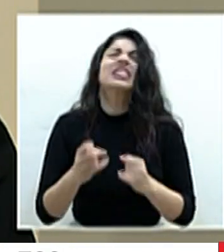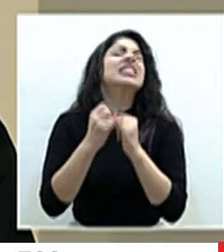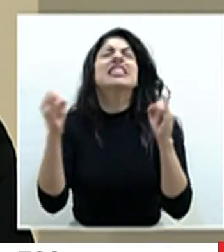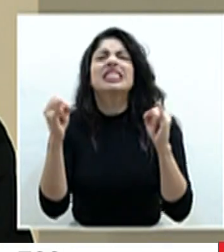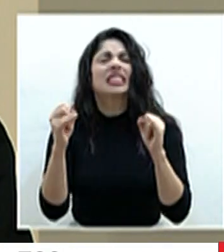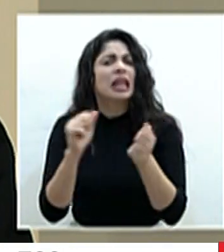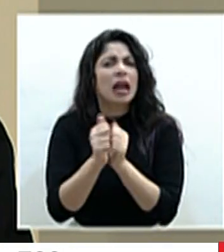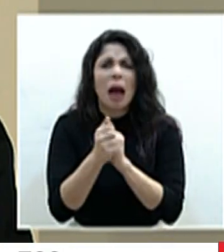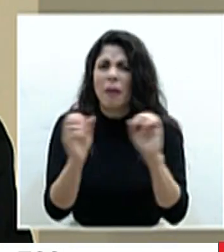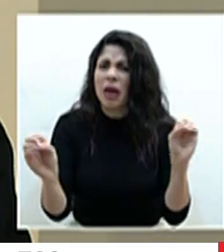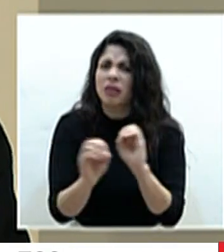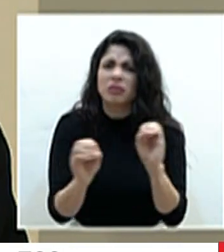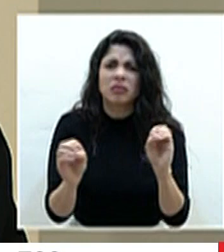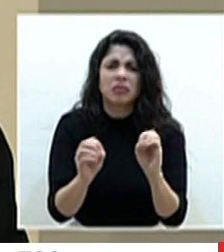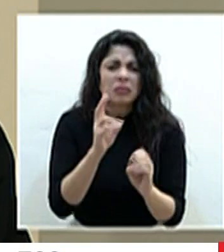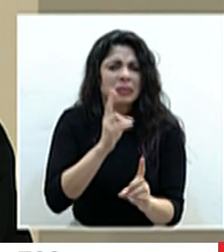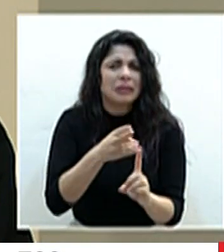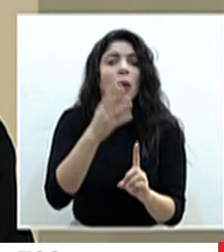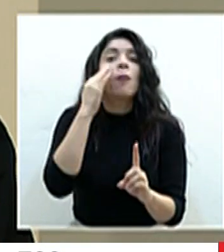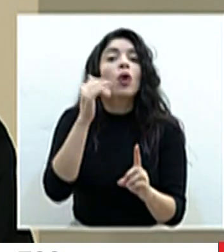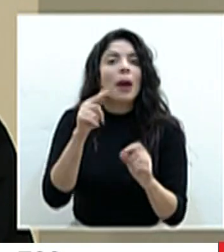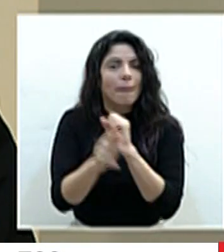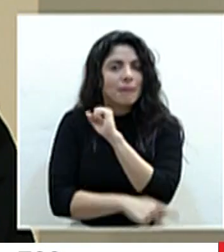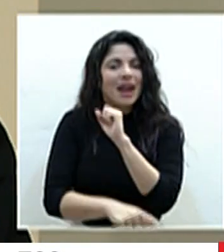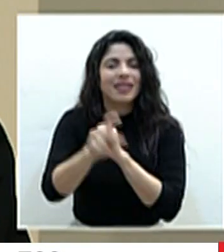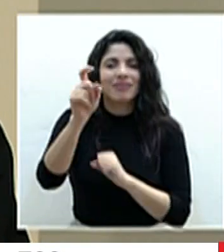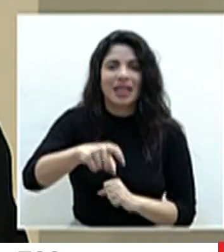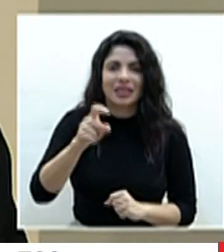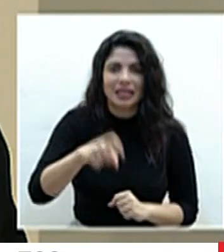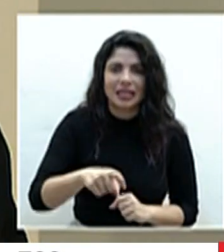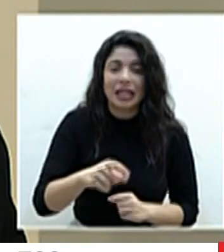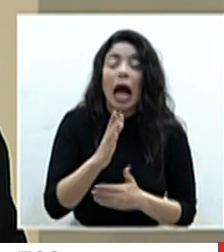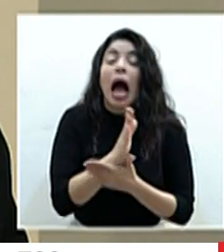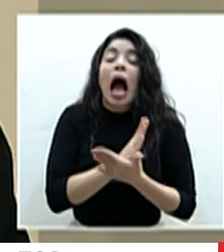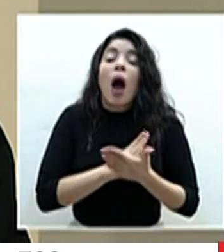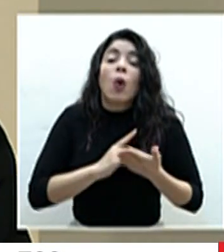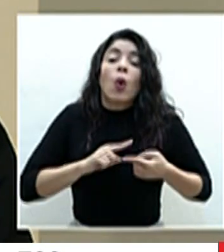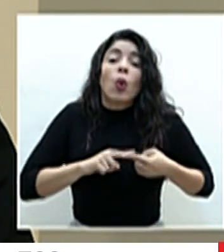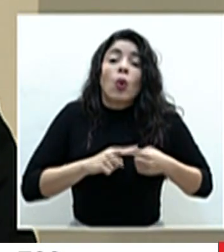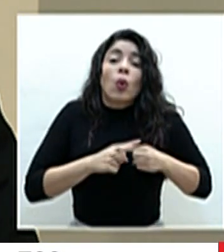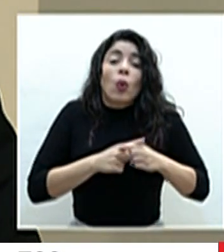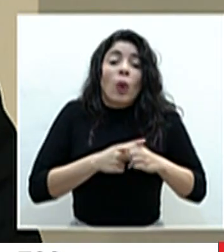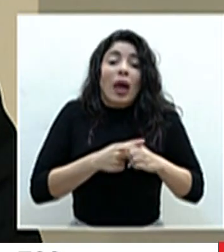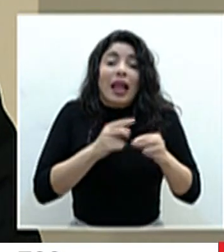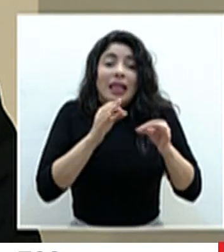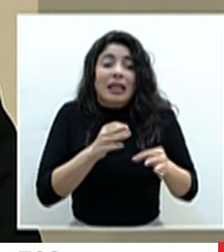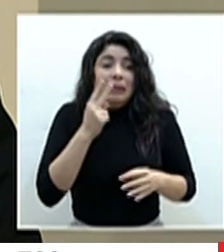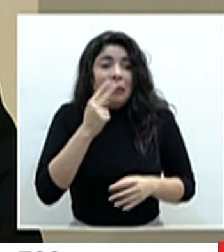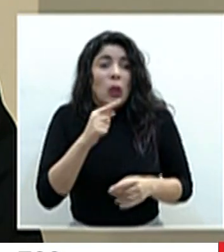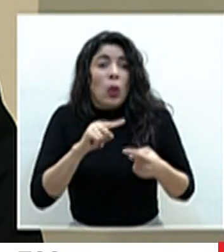incólume, porque es lo que necesita este país, por doloroso que a veces sean las decisiones.